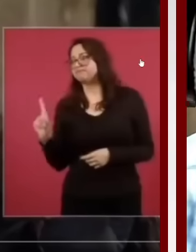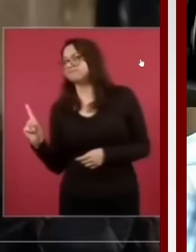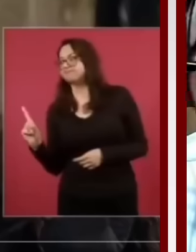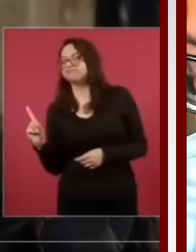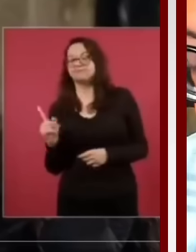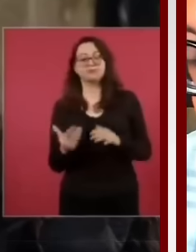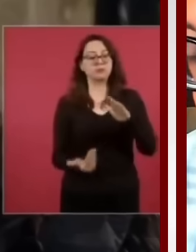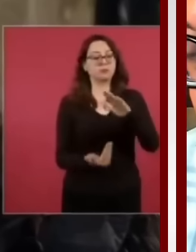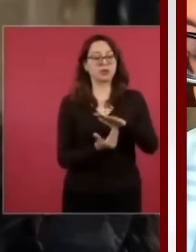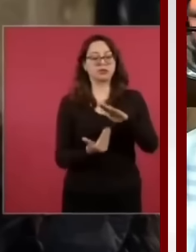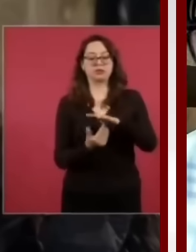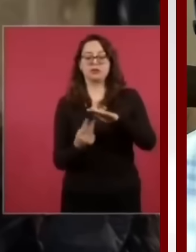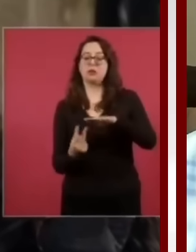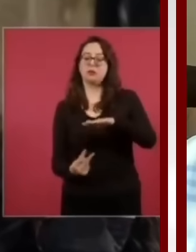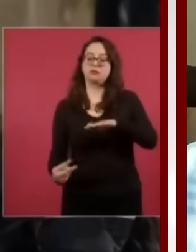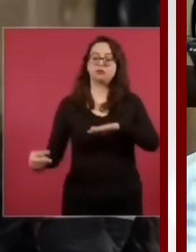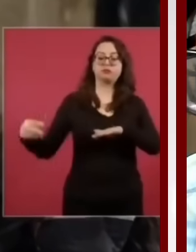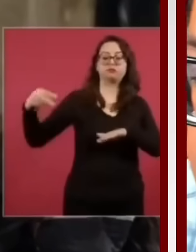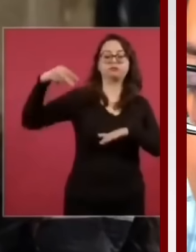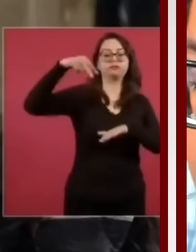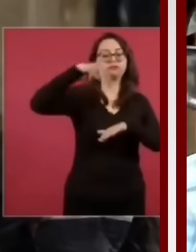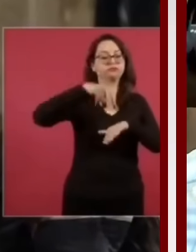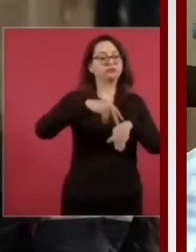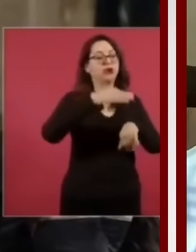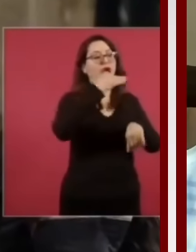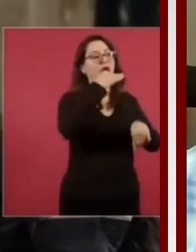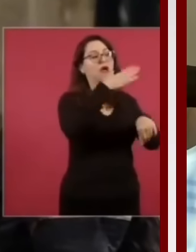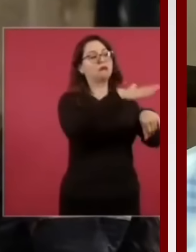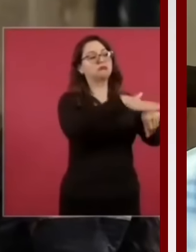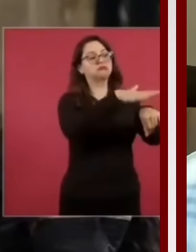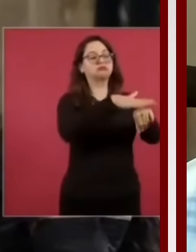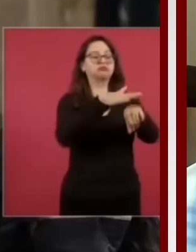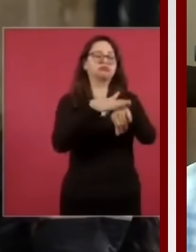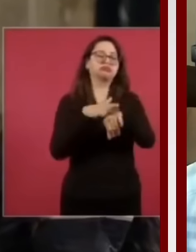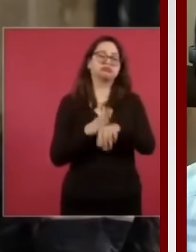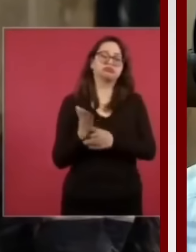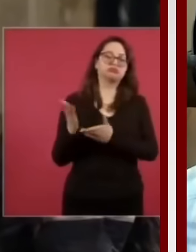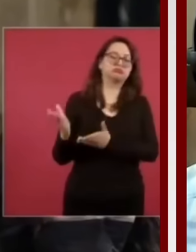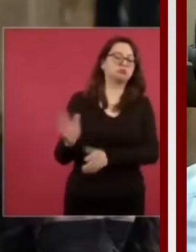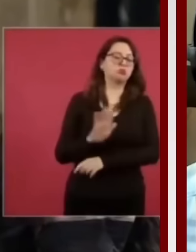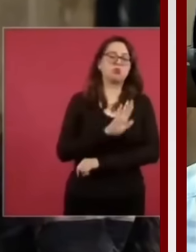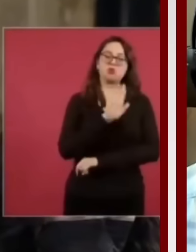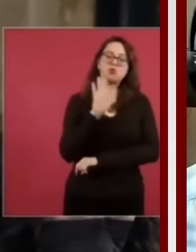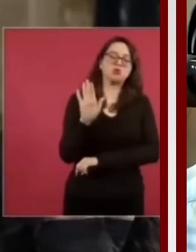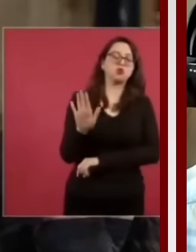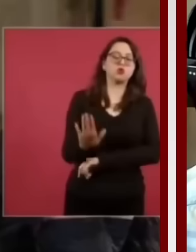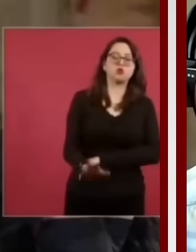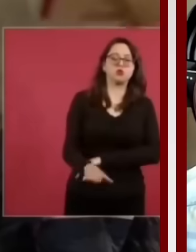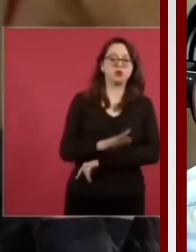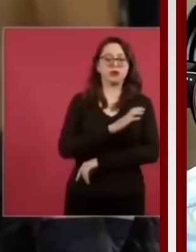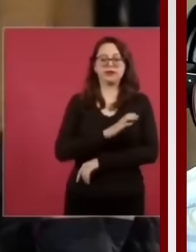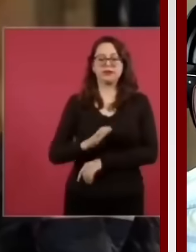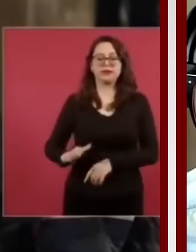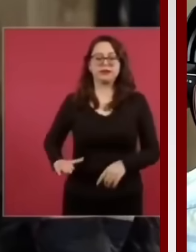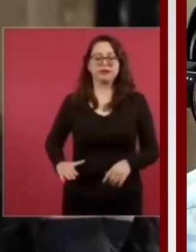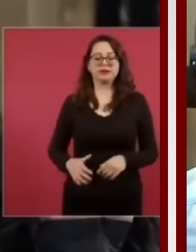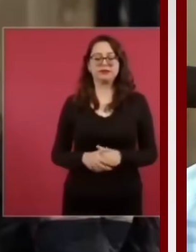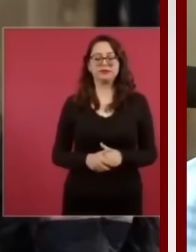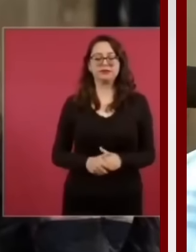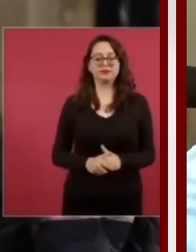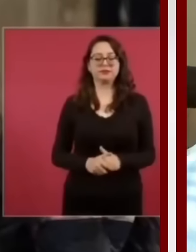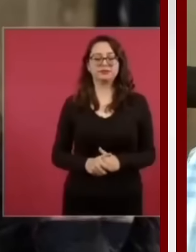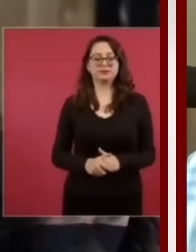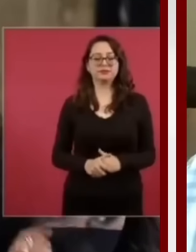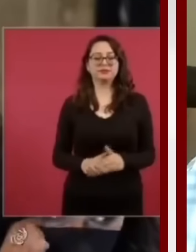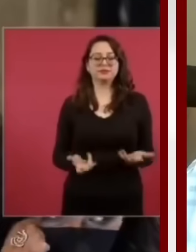el contexto médico diciendo que pues había oficialmente había fallecido el candidato aquí